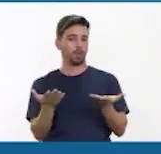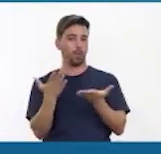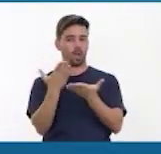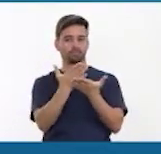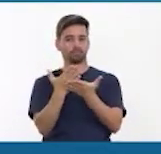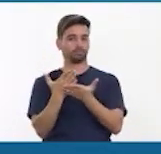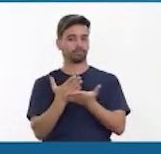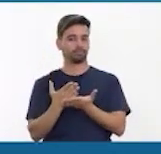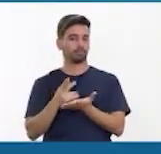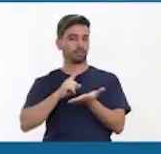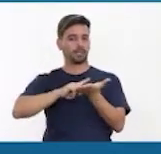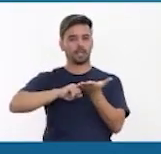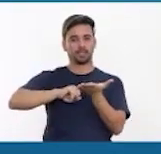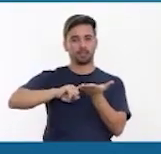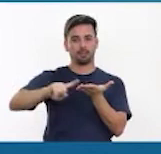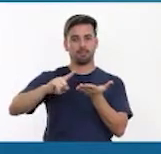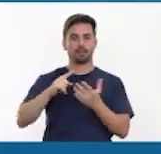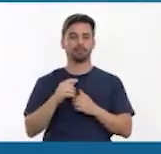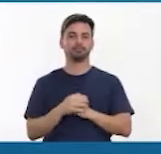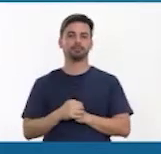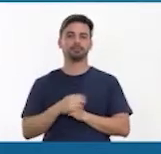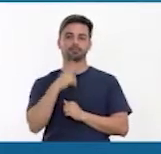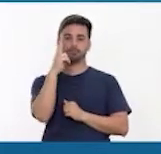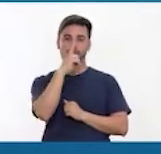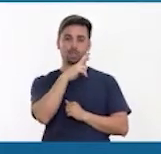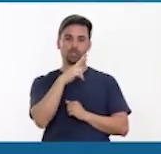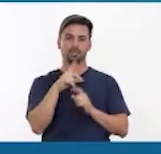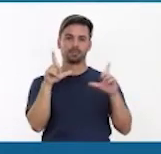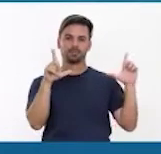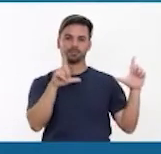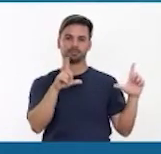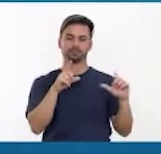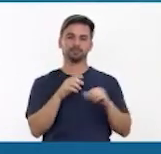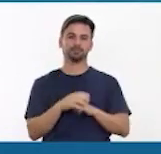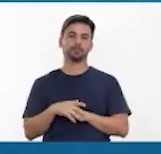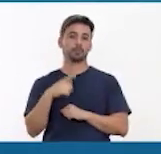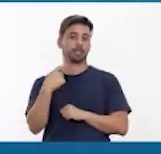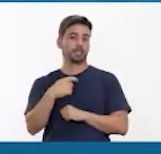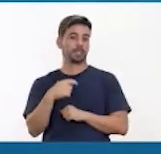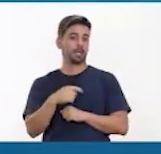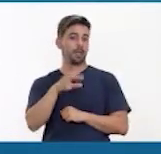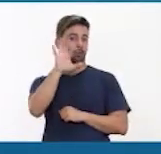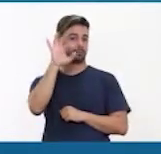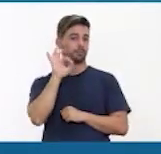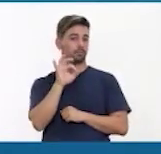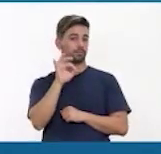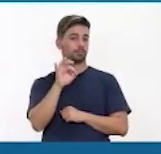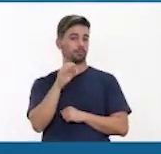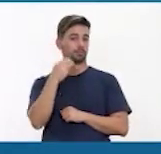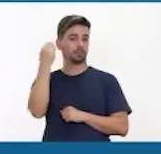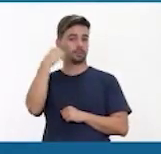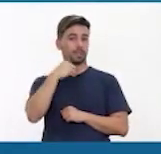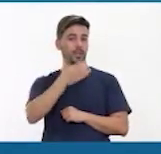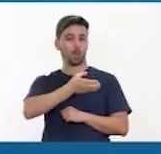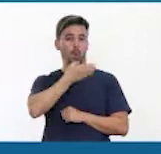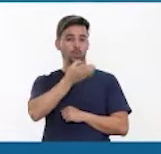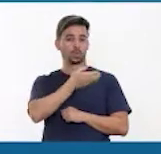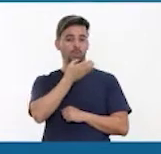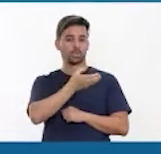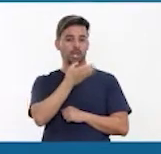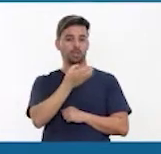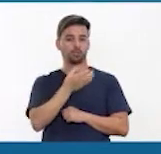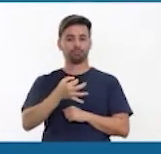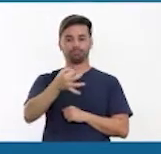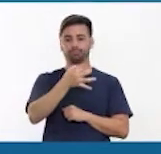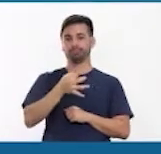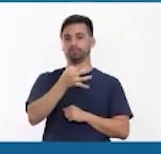trabajar durante la semana es el que les muestro. Definir los conceptos de organización política de la sociedad